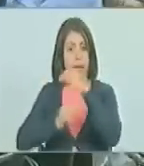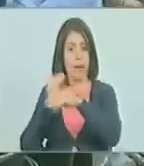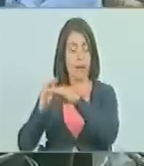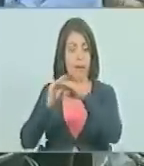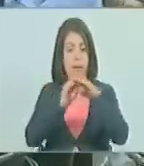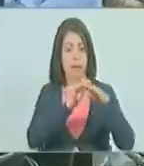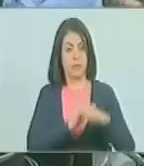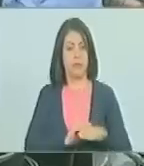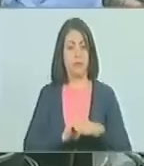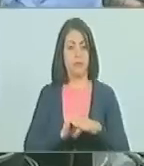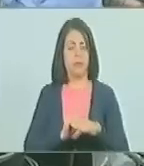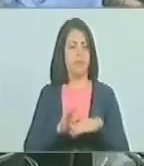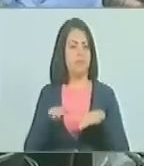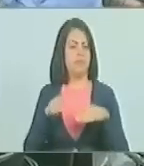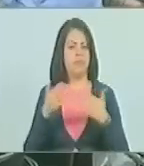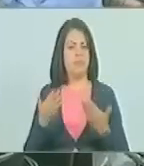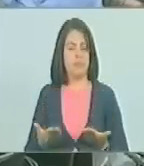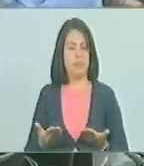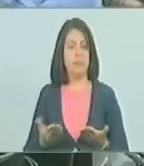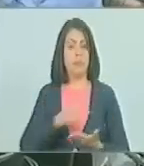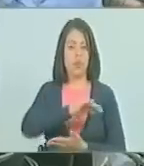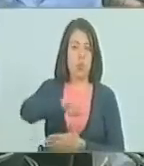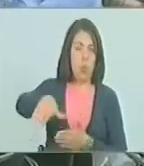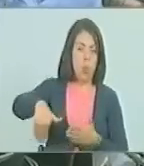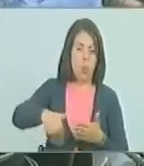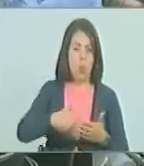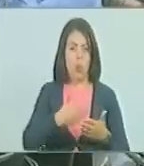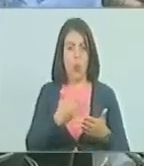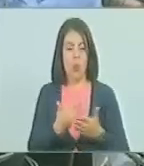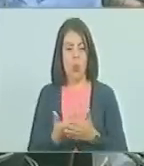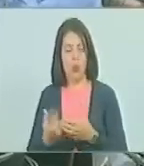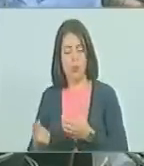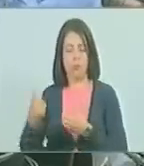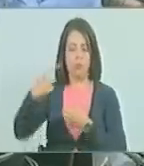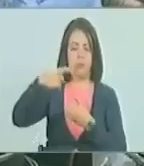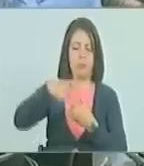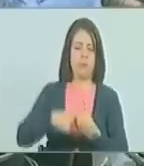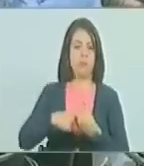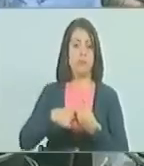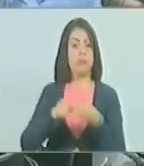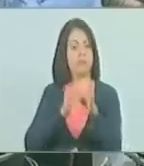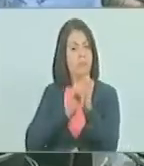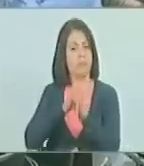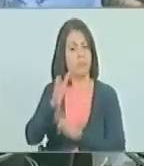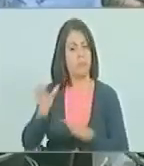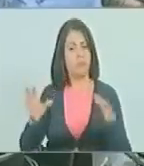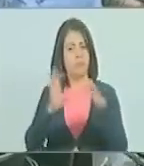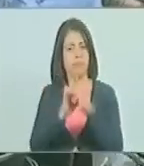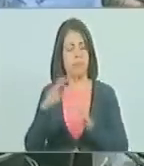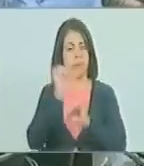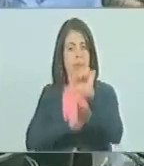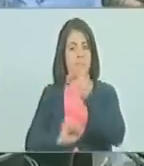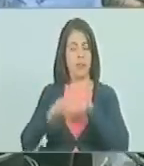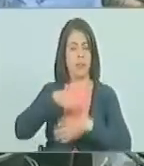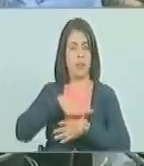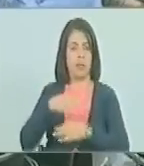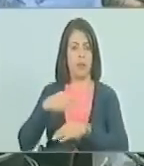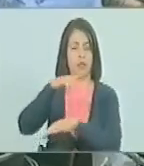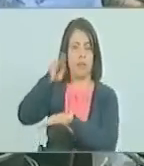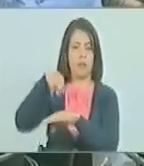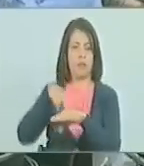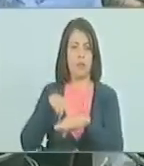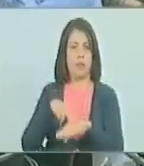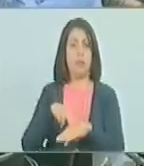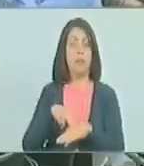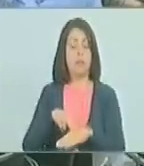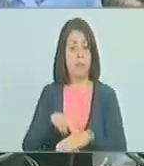hacemos precisamente es a que todos nos incorporemos en una cruzada en defensa del interés nacional.